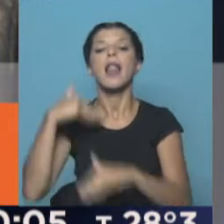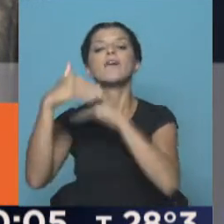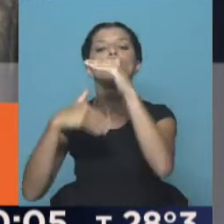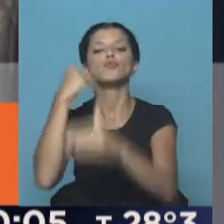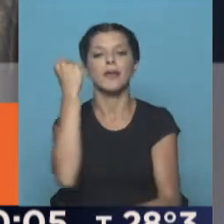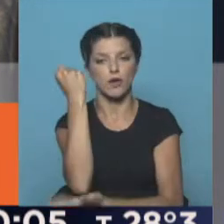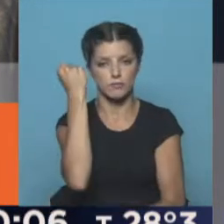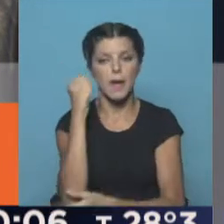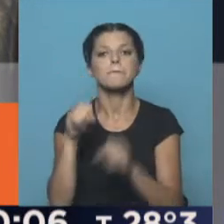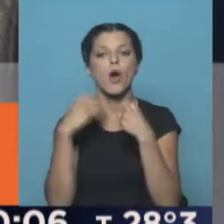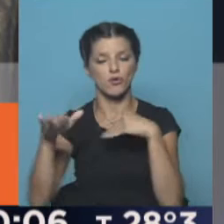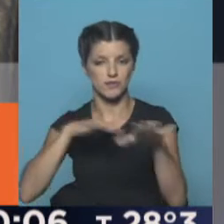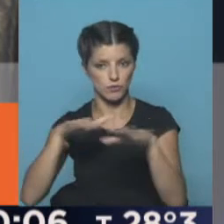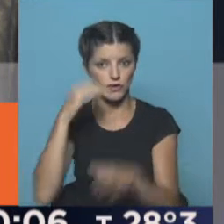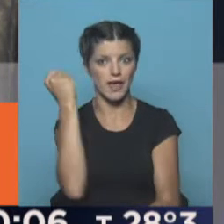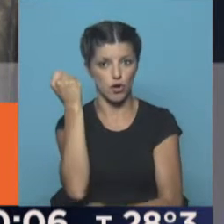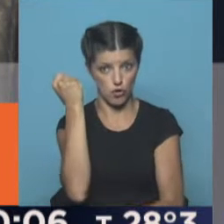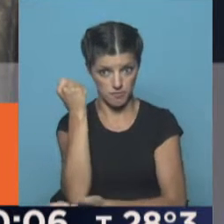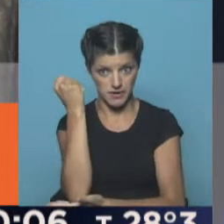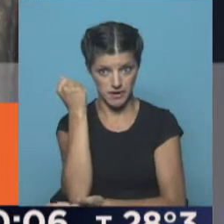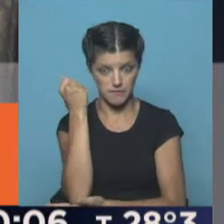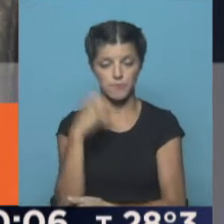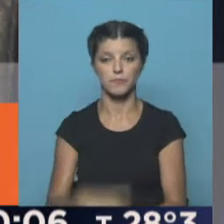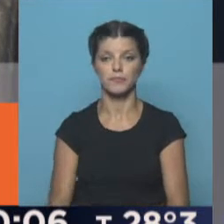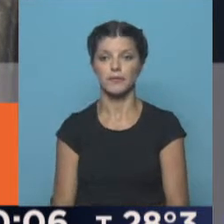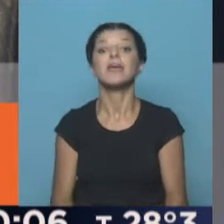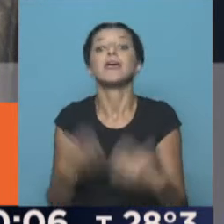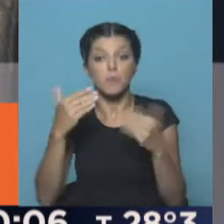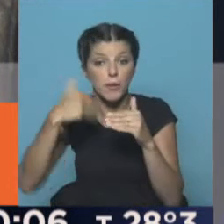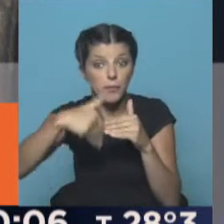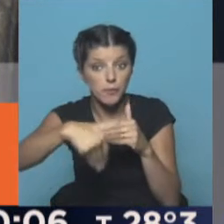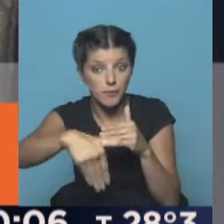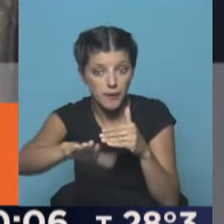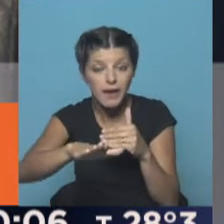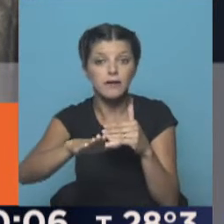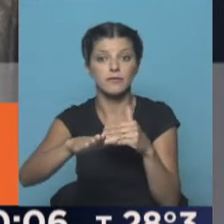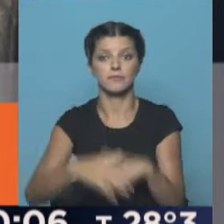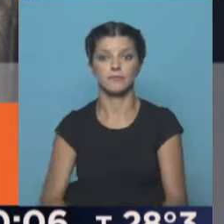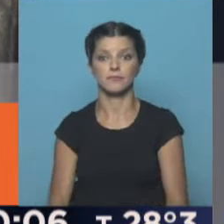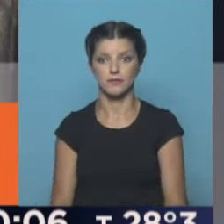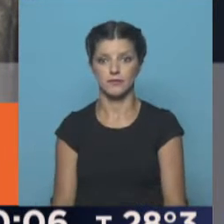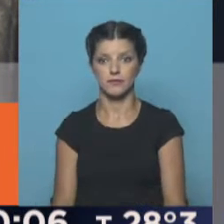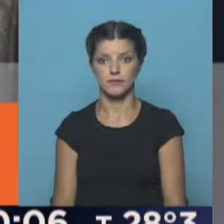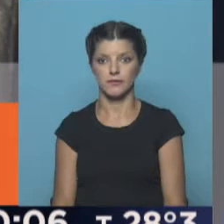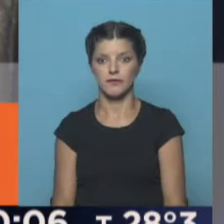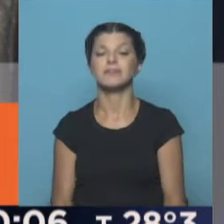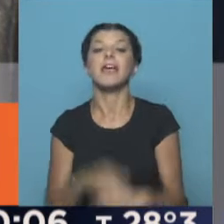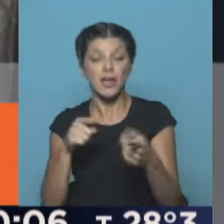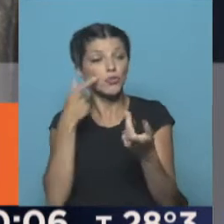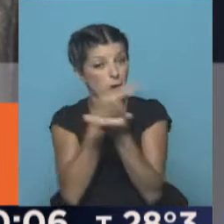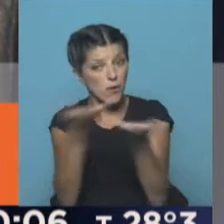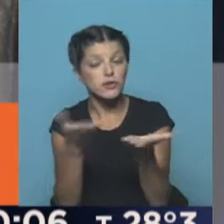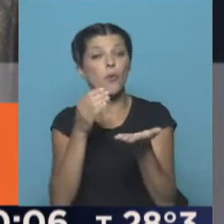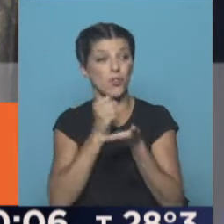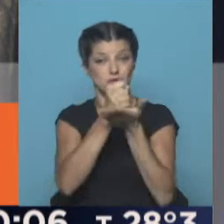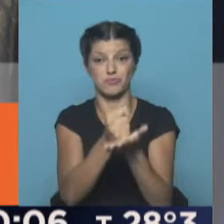de la mejor situación económica que los argentinos podamos llegar a vivir es que tengamos menos gente necesitada de tarifa social y este es